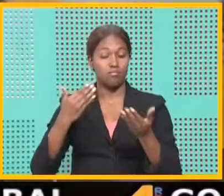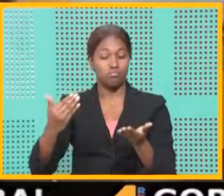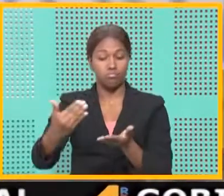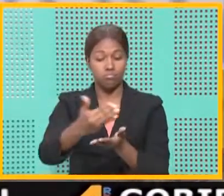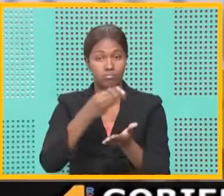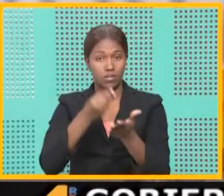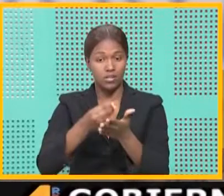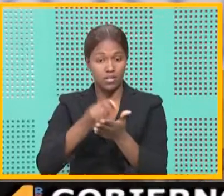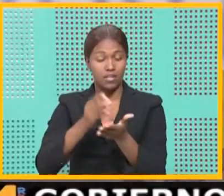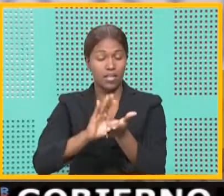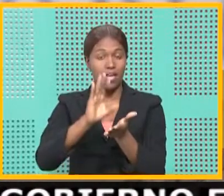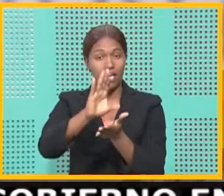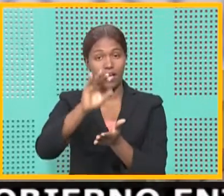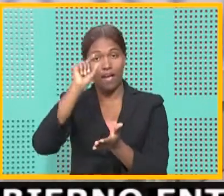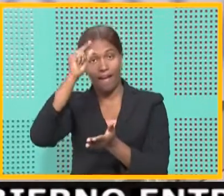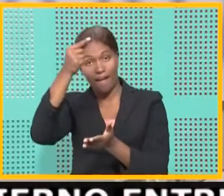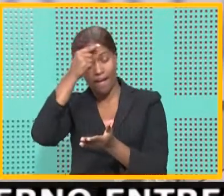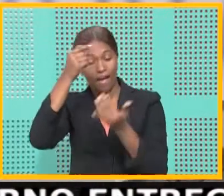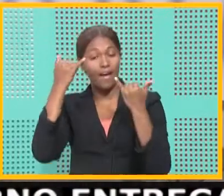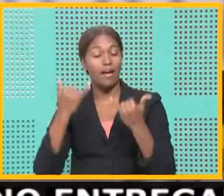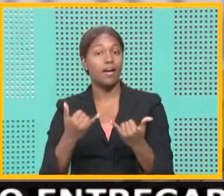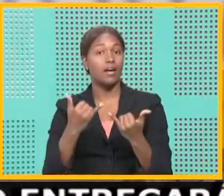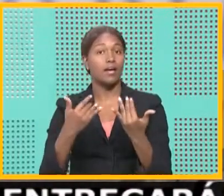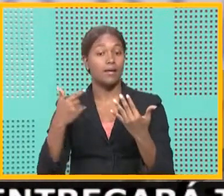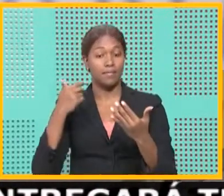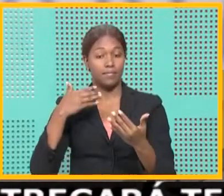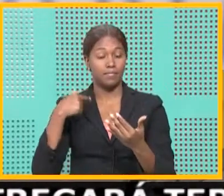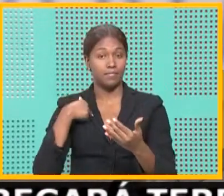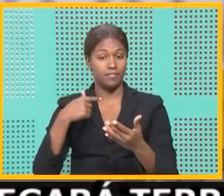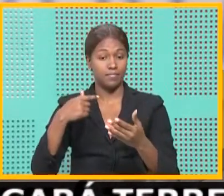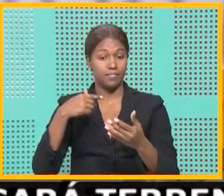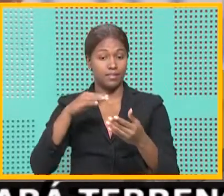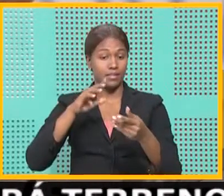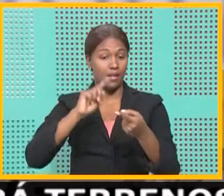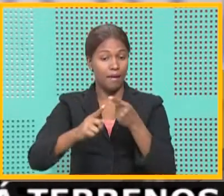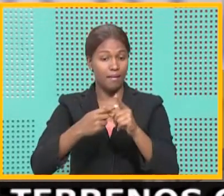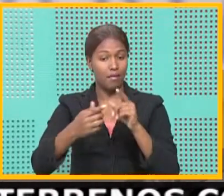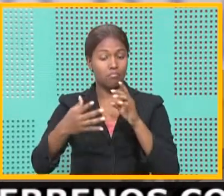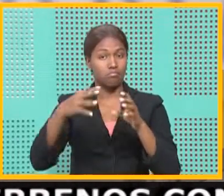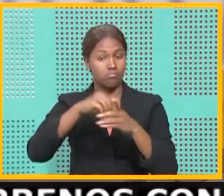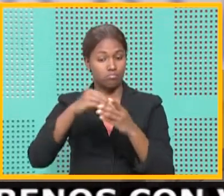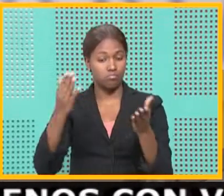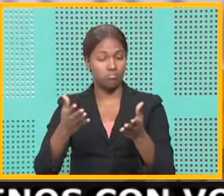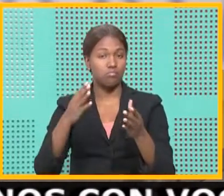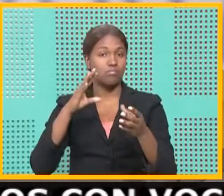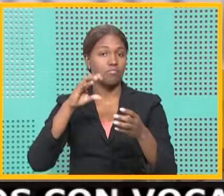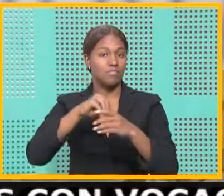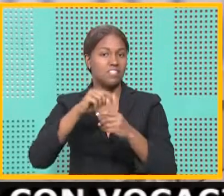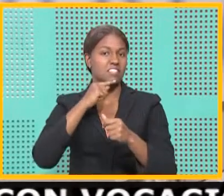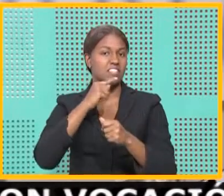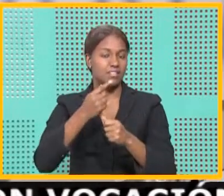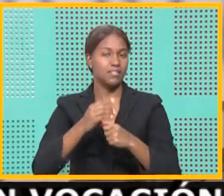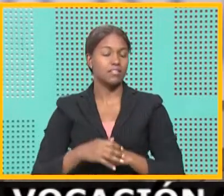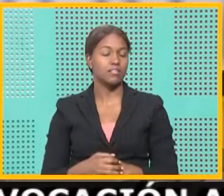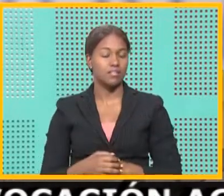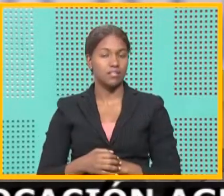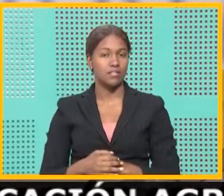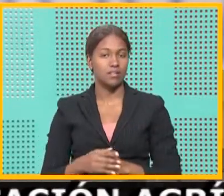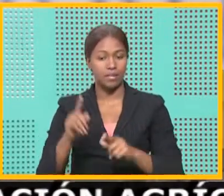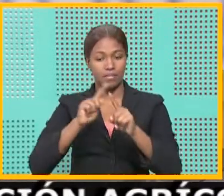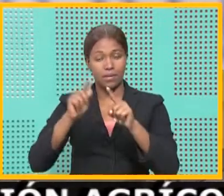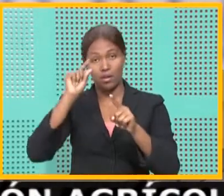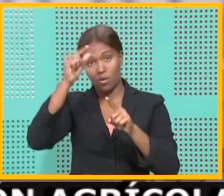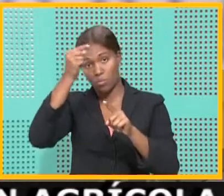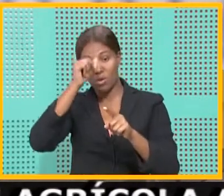Punta Catalina, que hizo el Estado, ahora mis amigos que se oponían a Punta Catalina dicen que no se debe venderse. Pero el Estado no está para